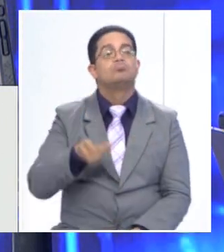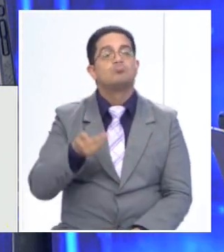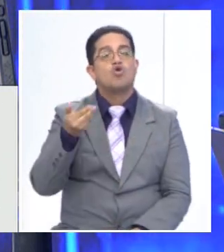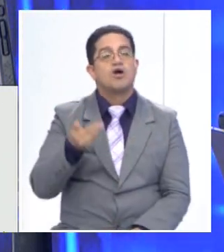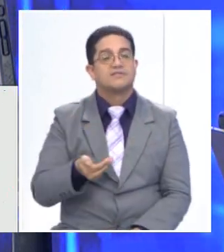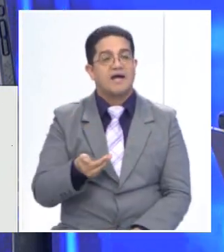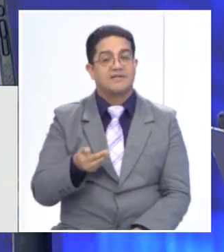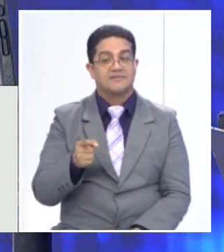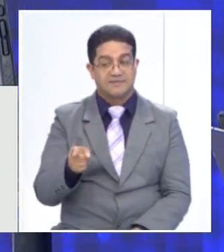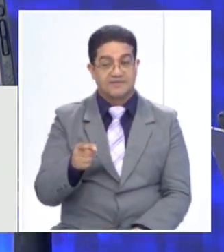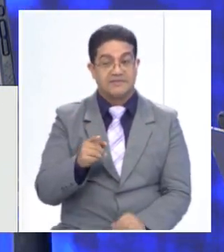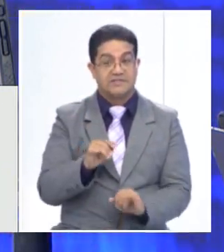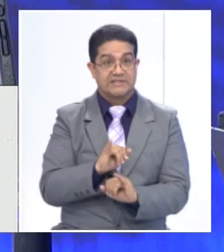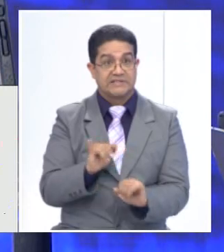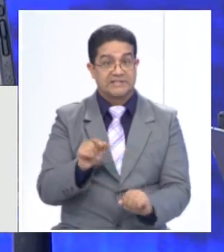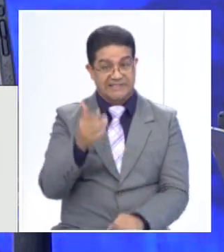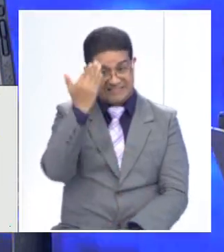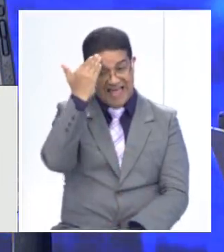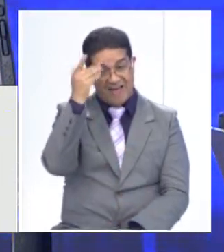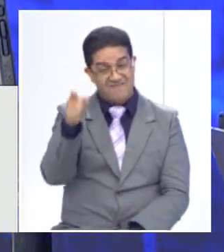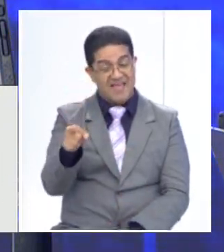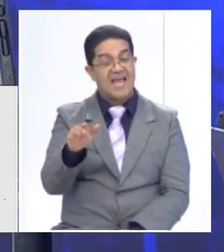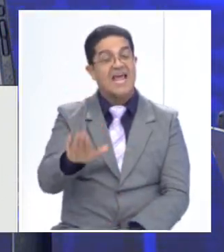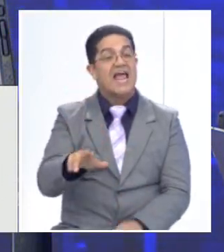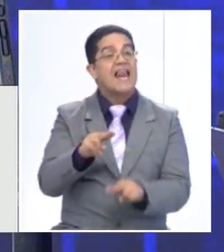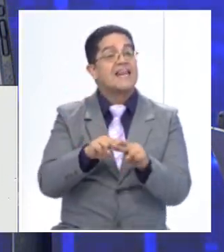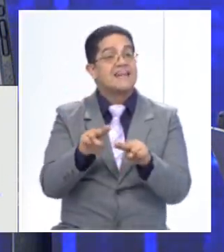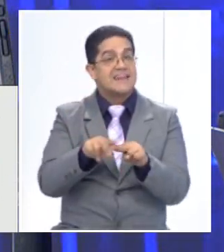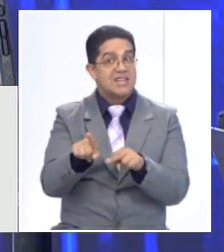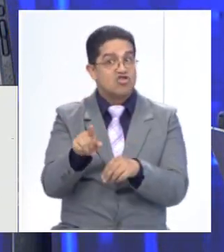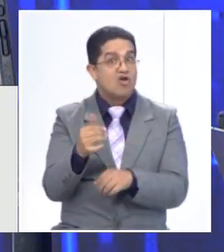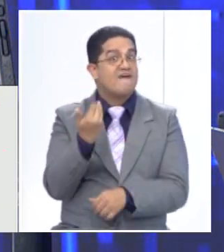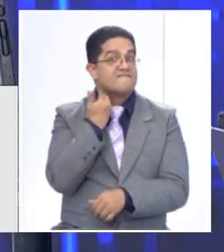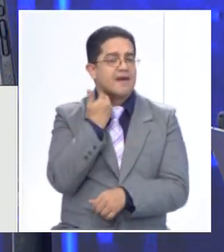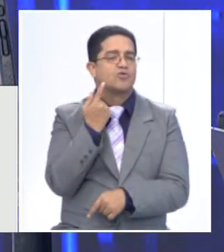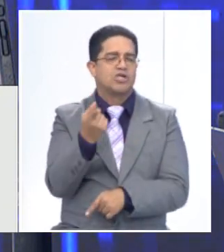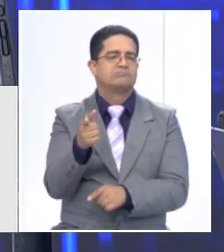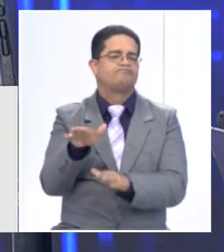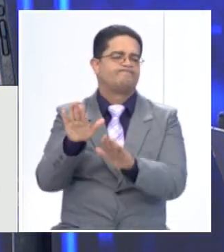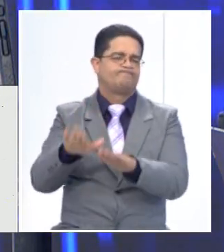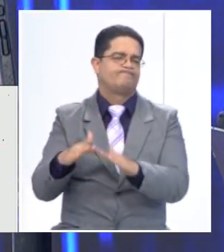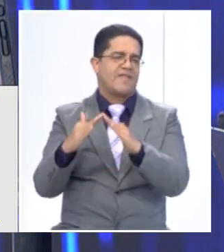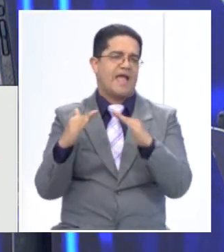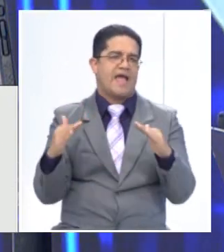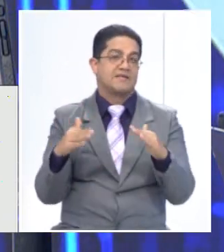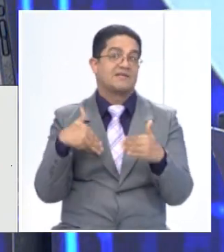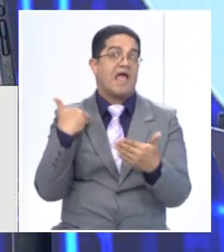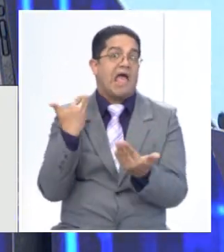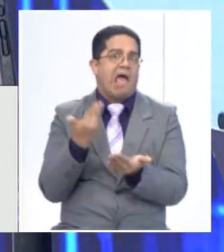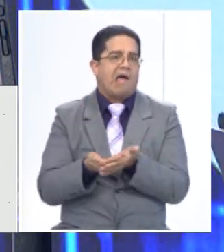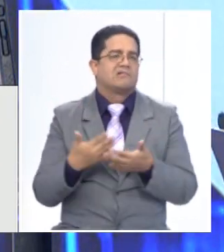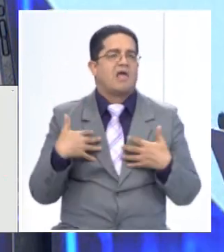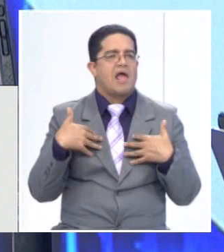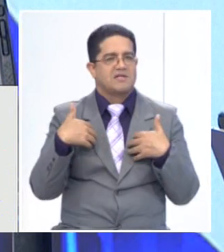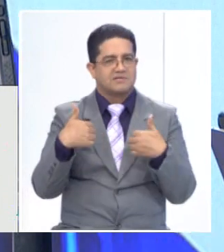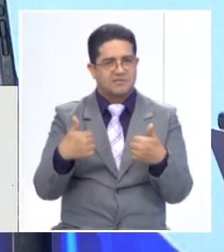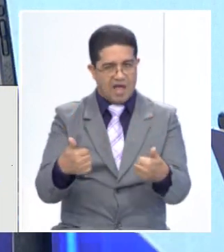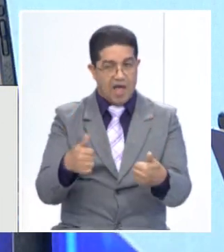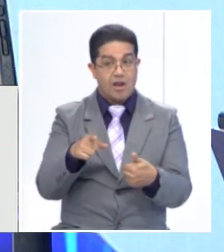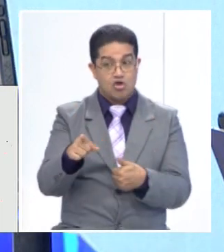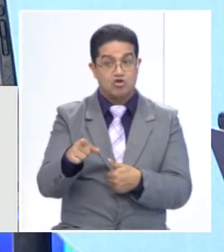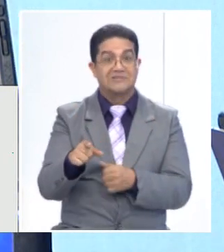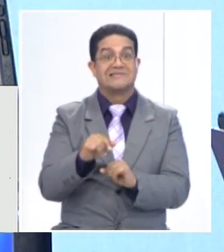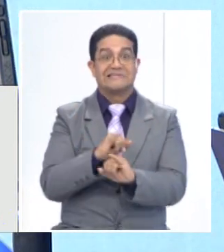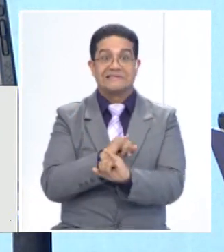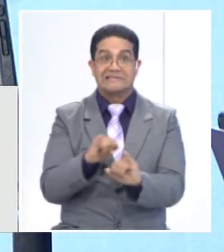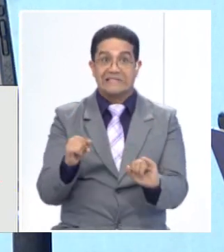una vez que sabemos que el niño está enfermo, que no acuda a la guardería hasta que ese paciente mejore. Cuando el paciente mejore, en